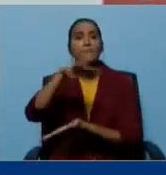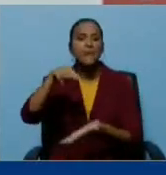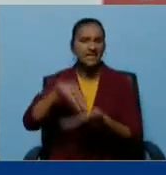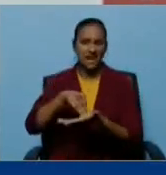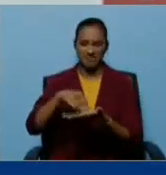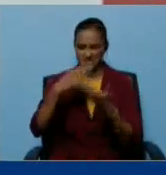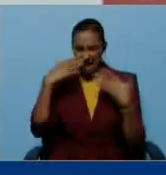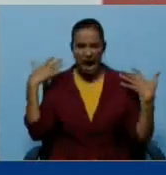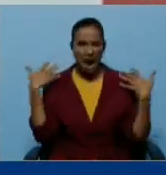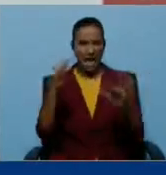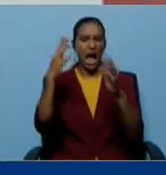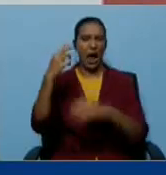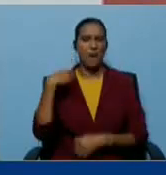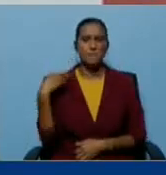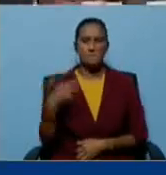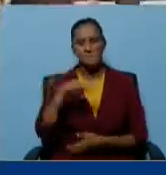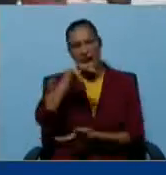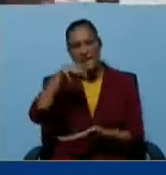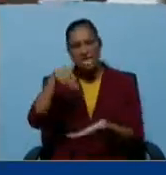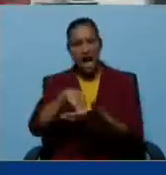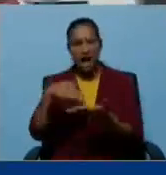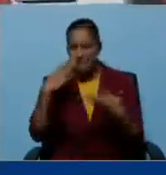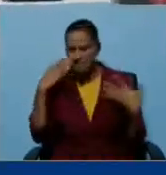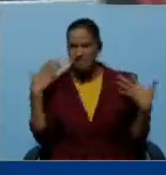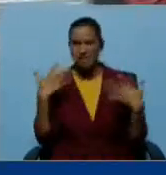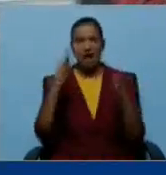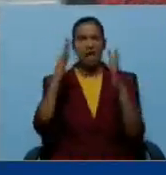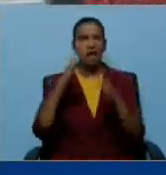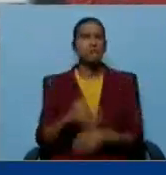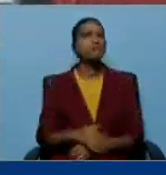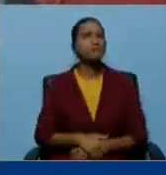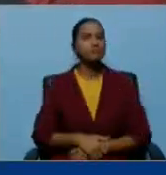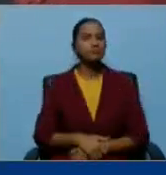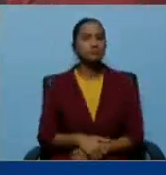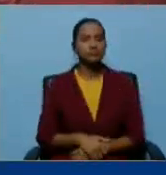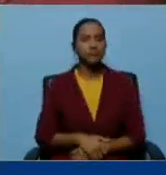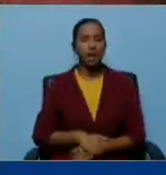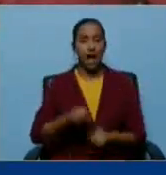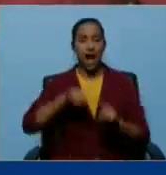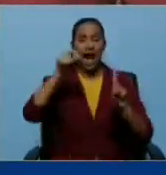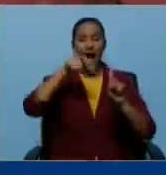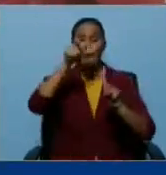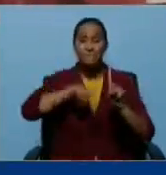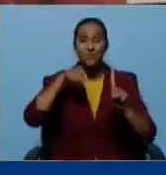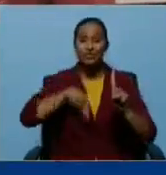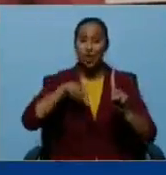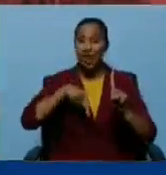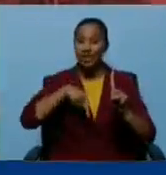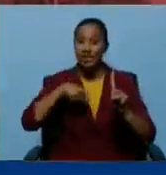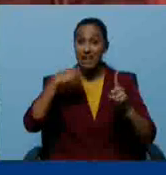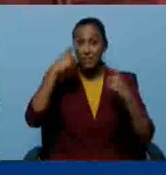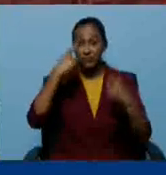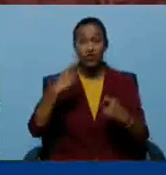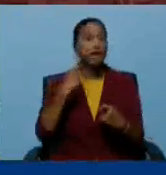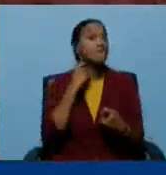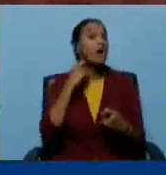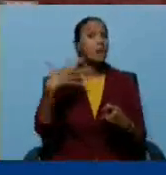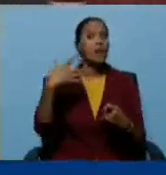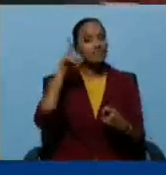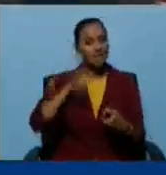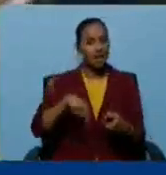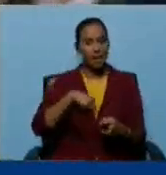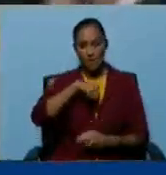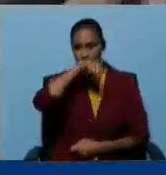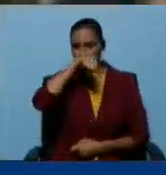¡Al carajo el Madison Square Garden! Para ser artista en Venezuela hay que amar a Venezuela y presentarse